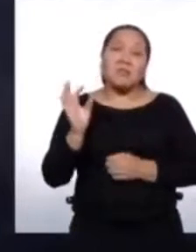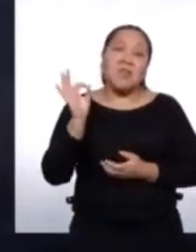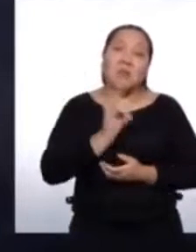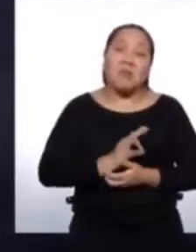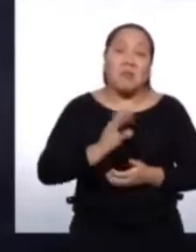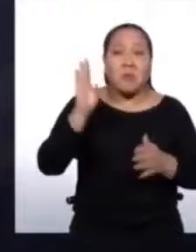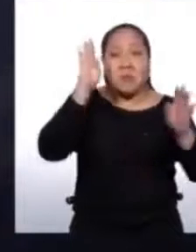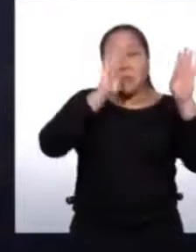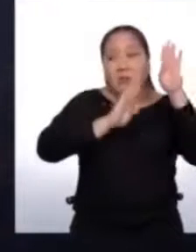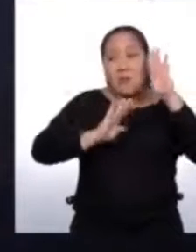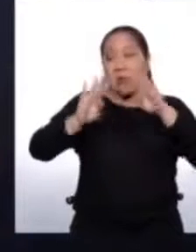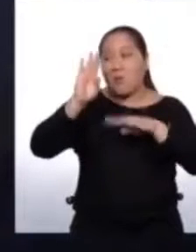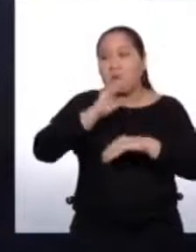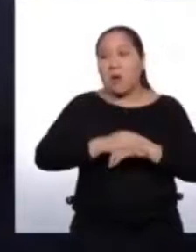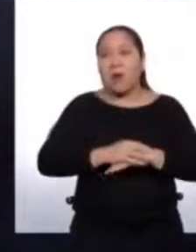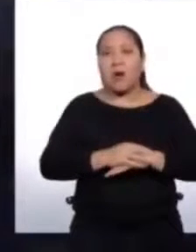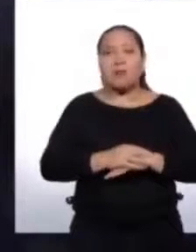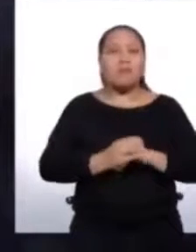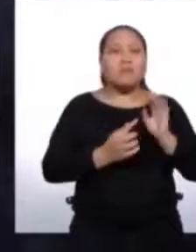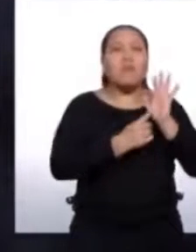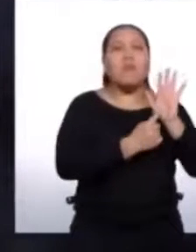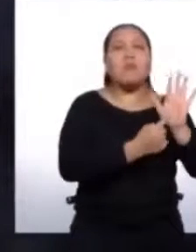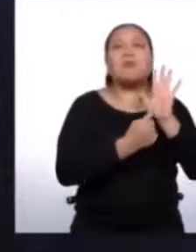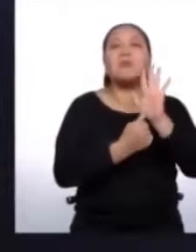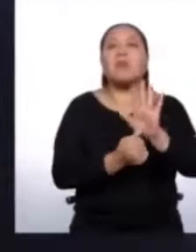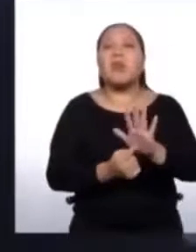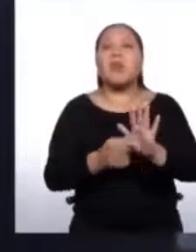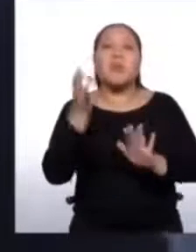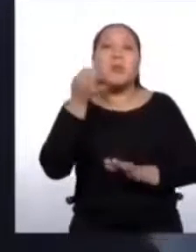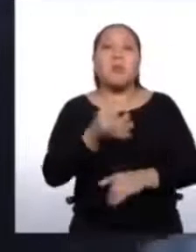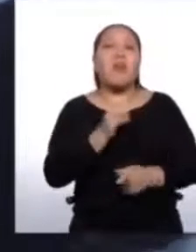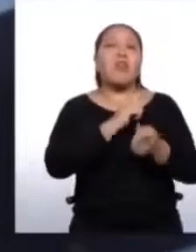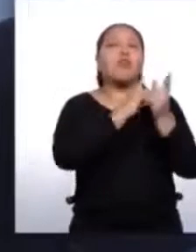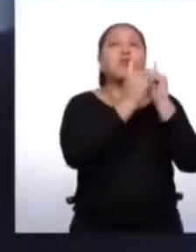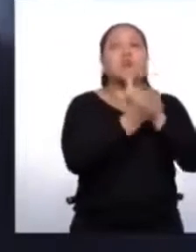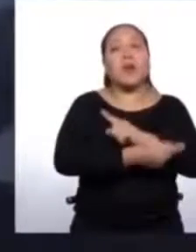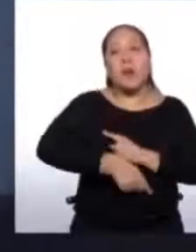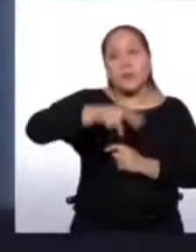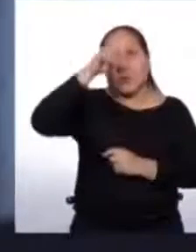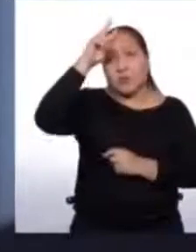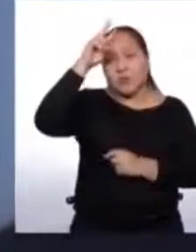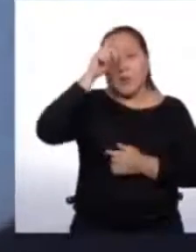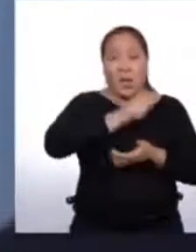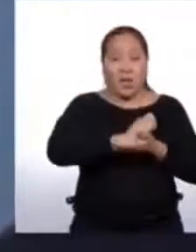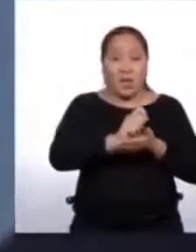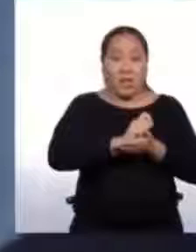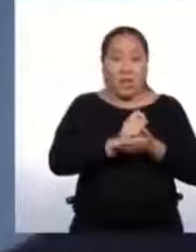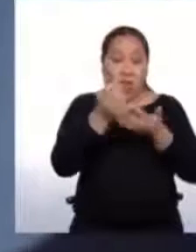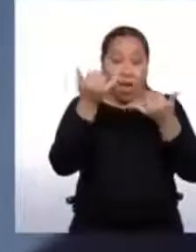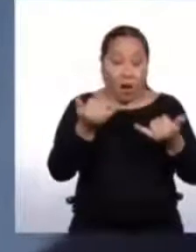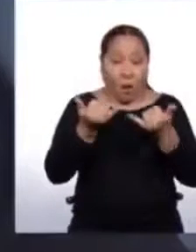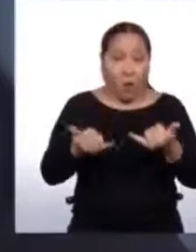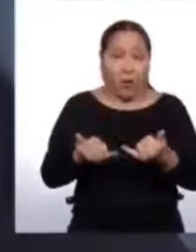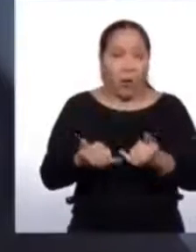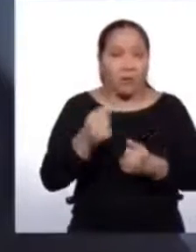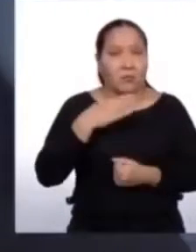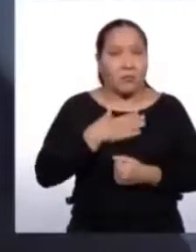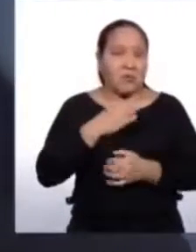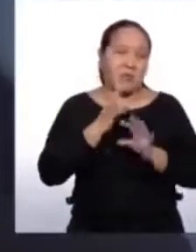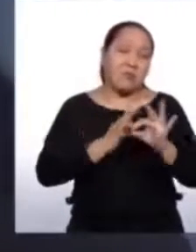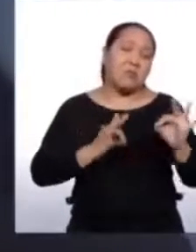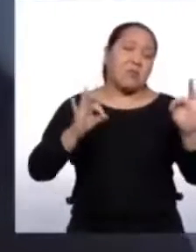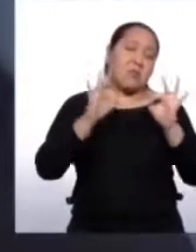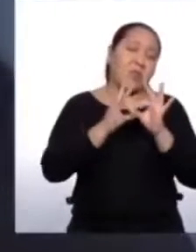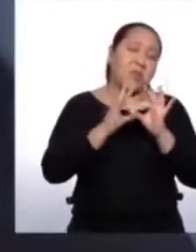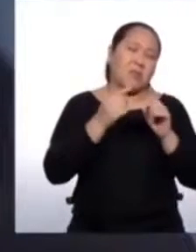reflejen las mutaciones sufridas por el Perú en los últimos 20 años. Escribir sobre lo actual, sobre lo inmediato, es importante pero